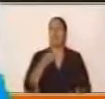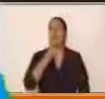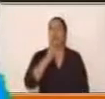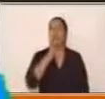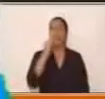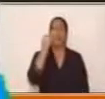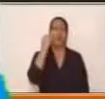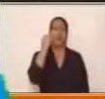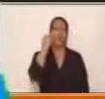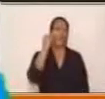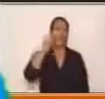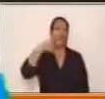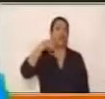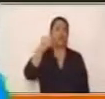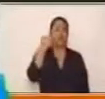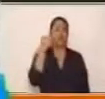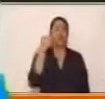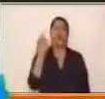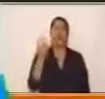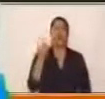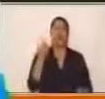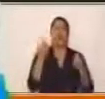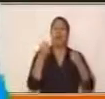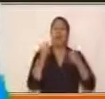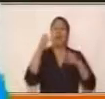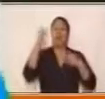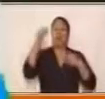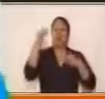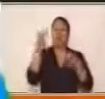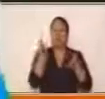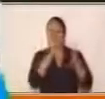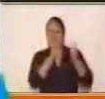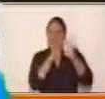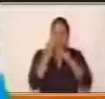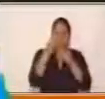realizar dobleces de papel para formar figuras.